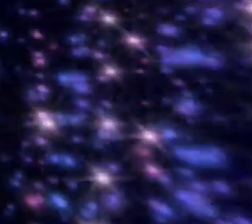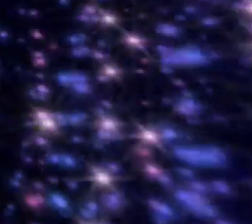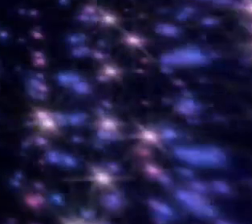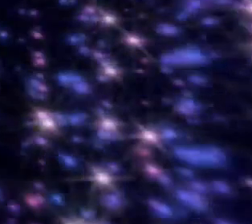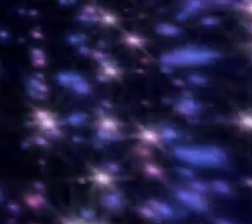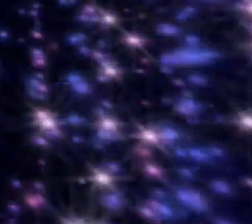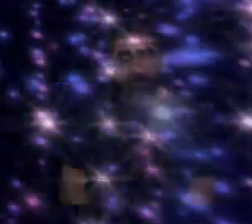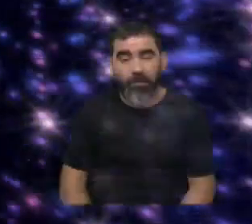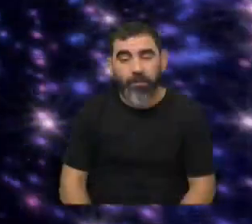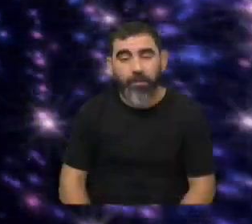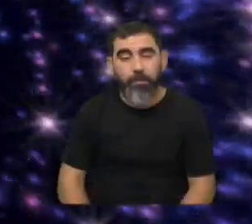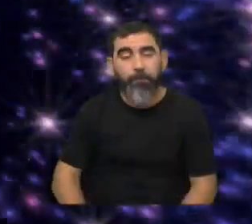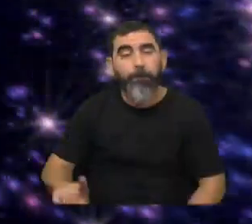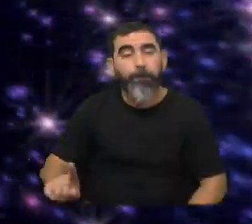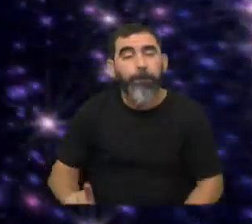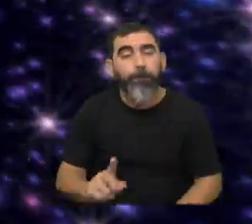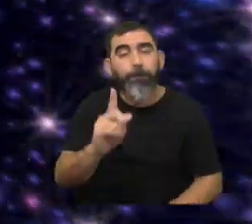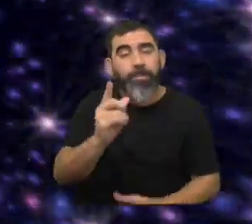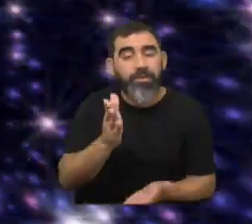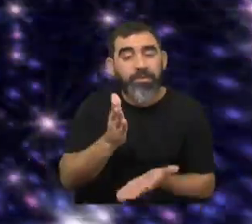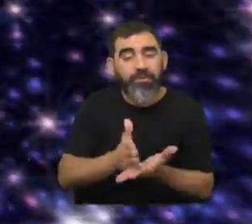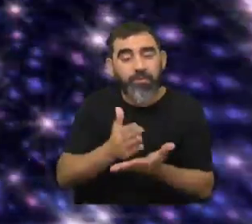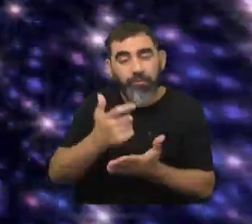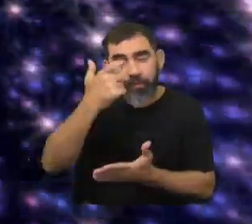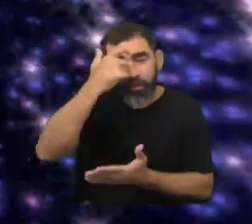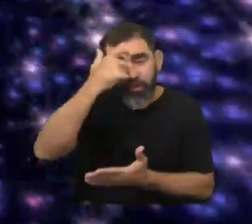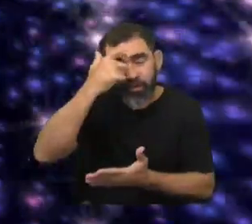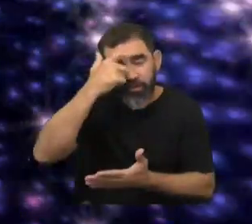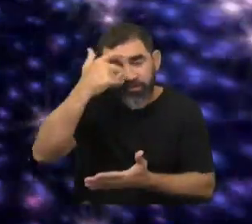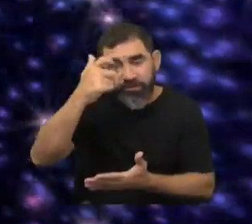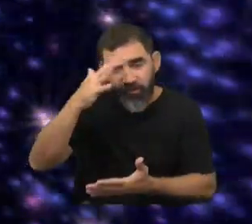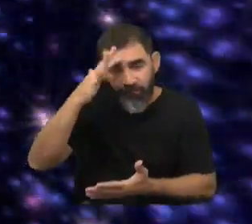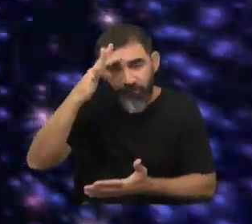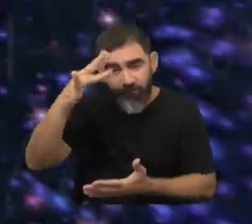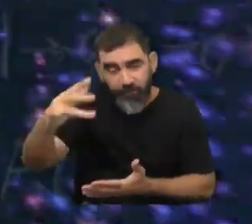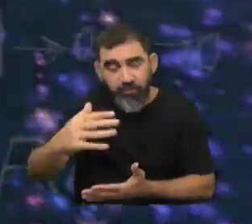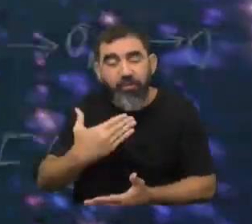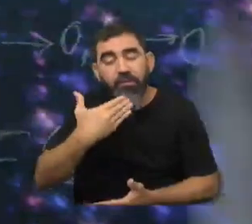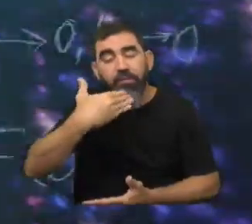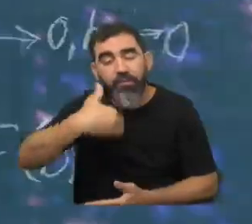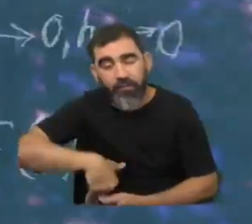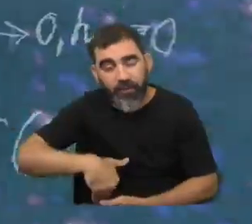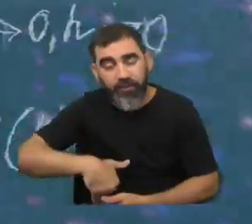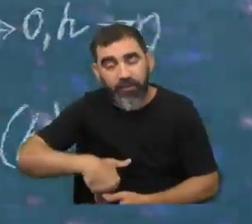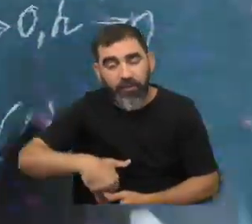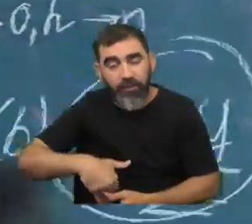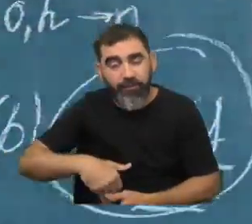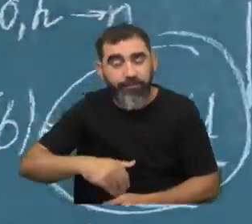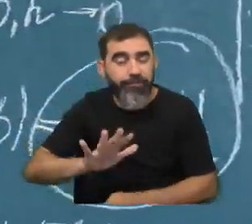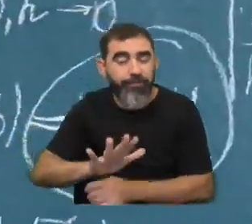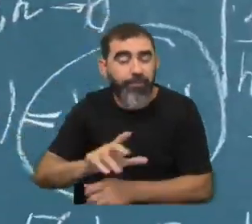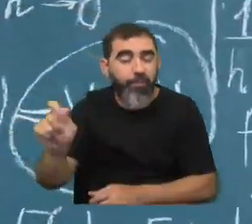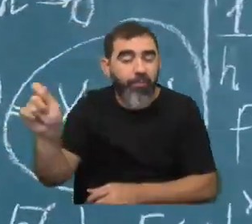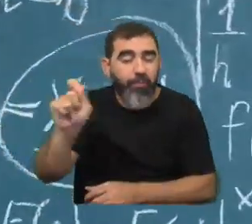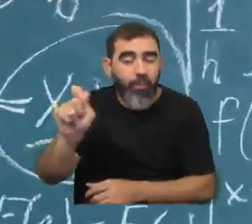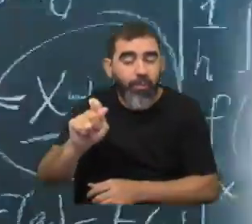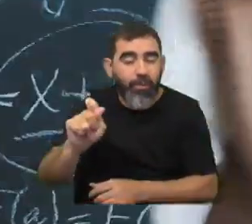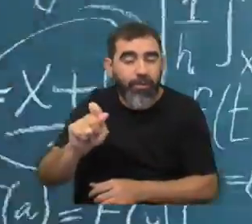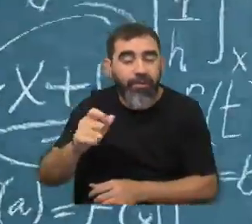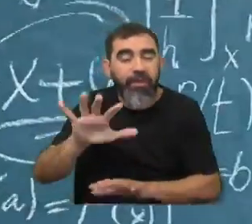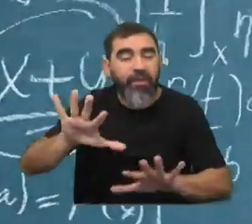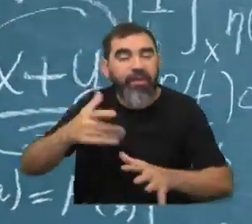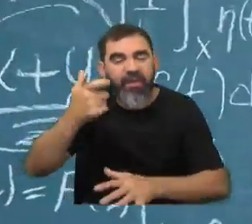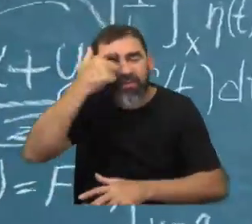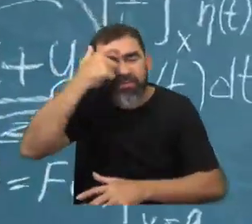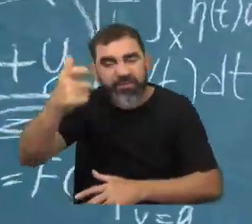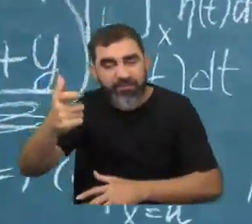La principal colaboración que ha hecho la filosofía de la ciencia tiene que ver con la comprensión pública, si se quiere, al respecto de lo que es la ciencia.